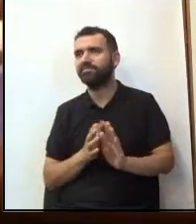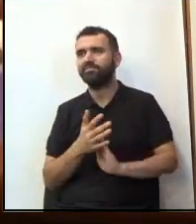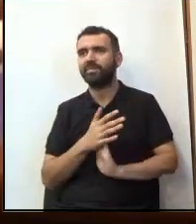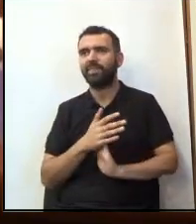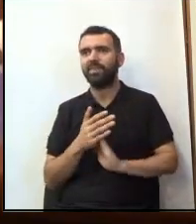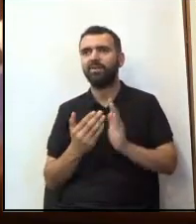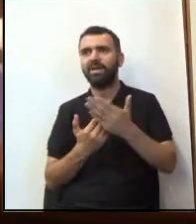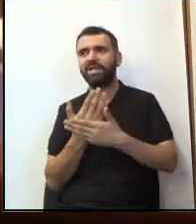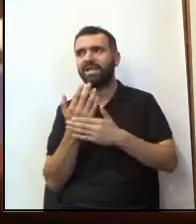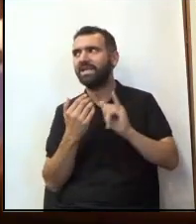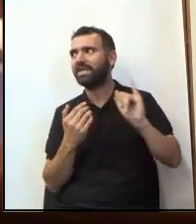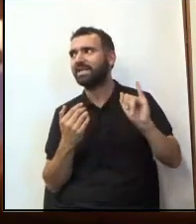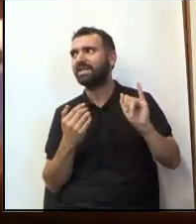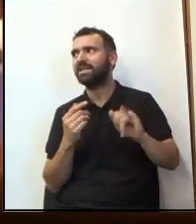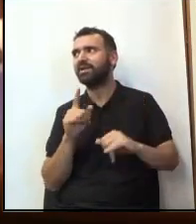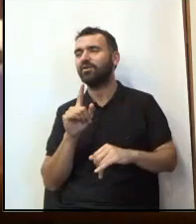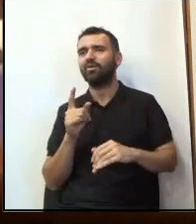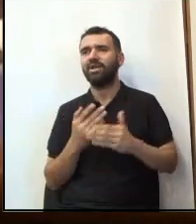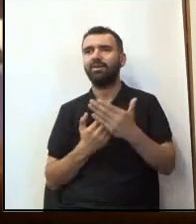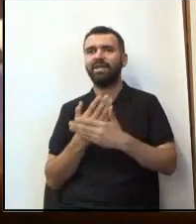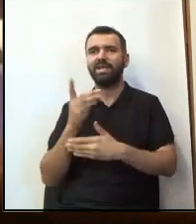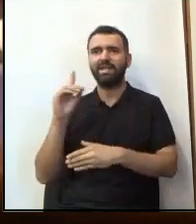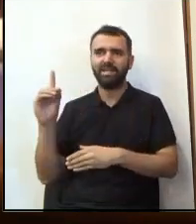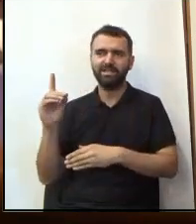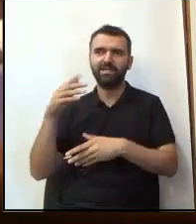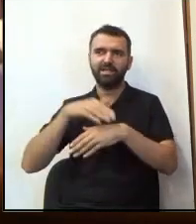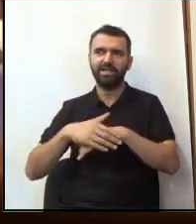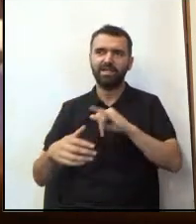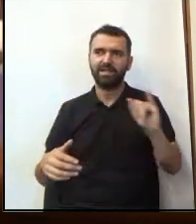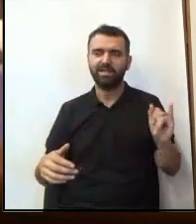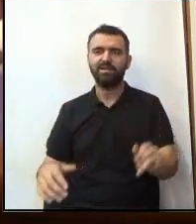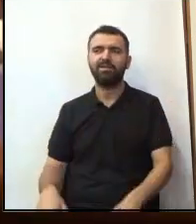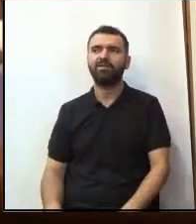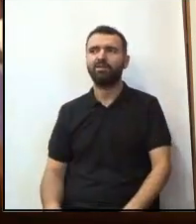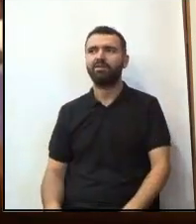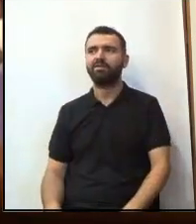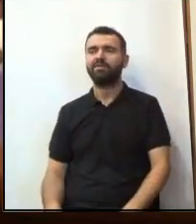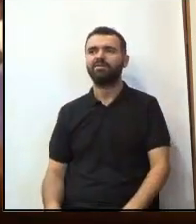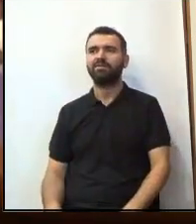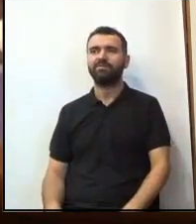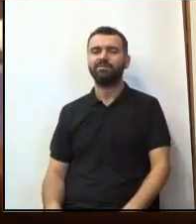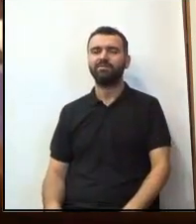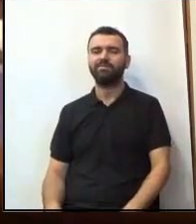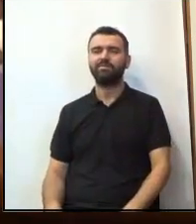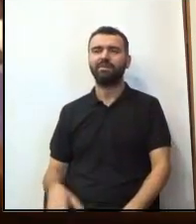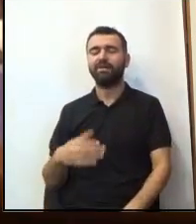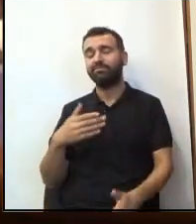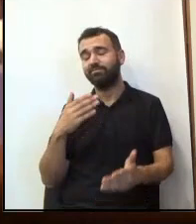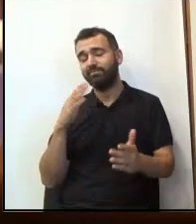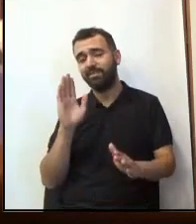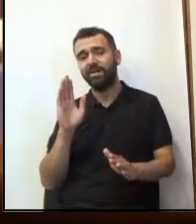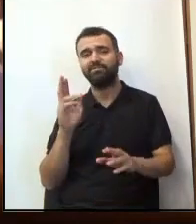de izquierda y la tarde de derecha? Ya, bueno, eso. Más encima. Más